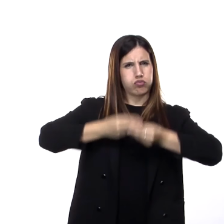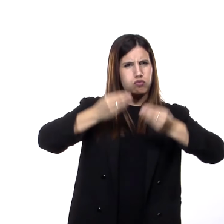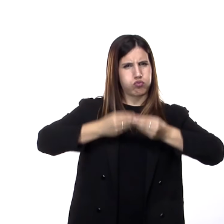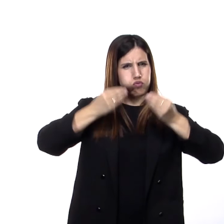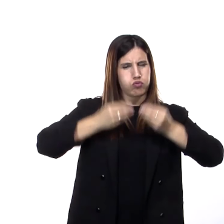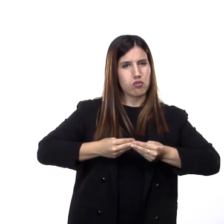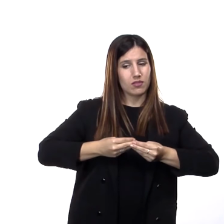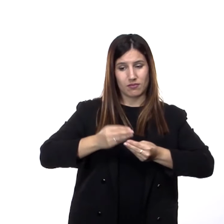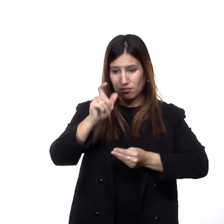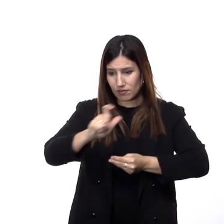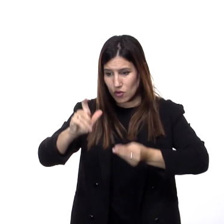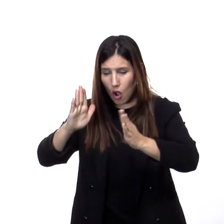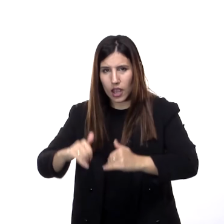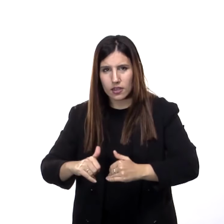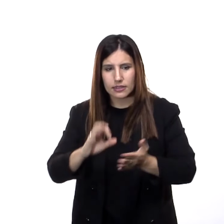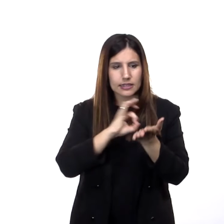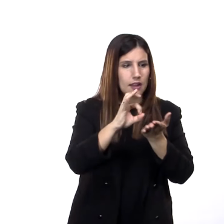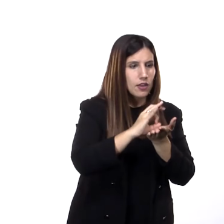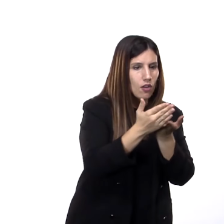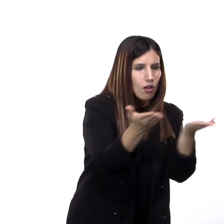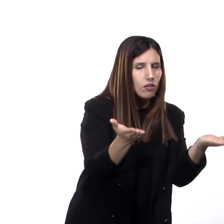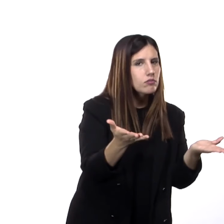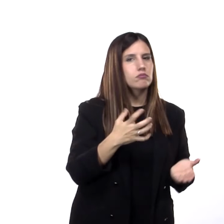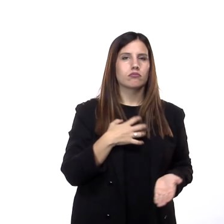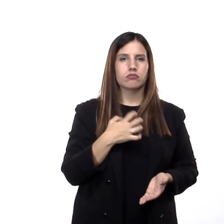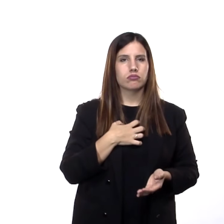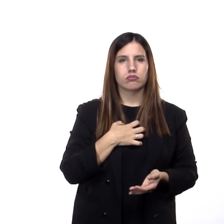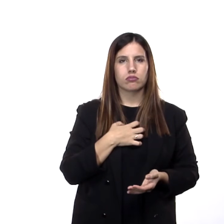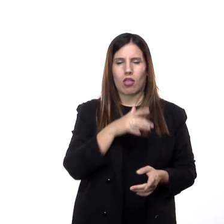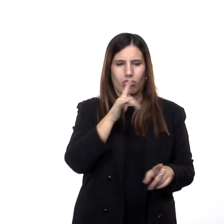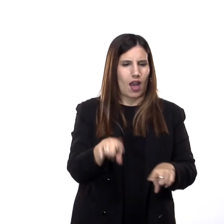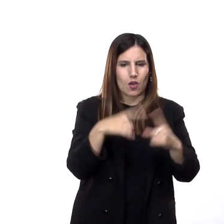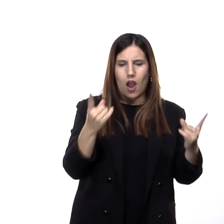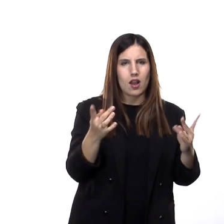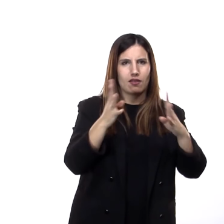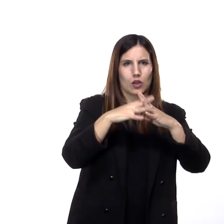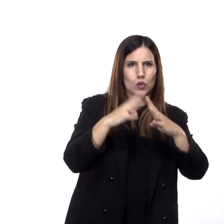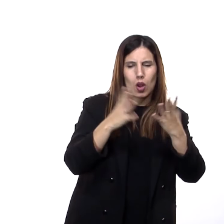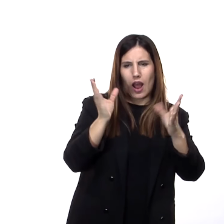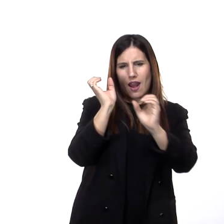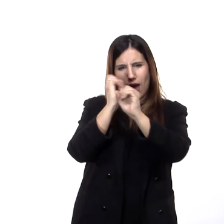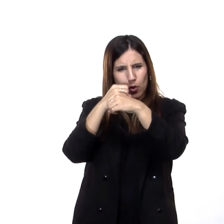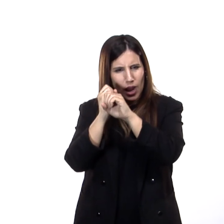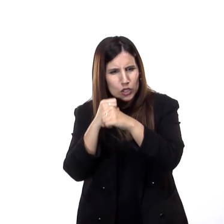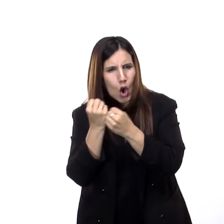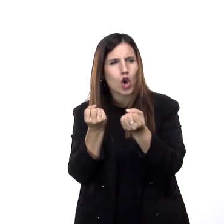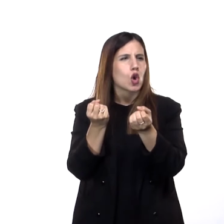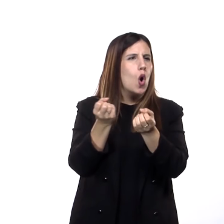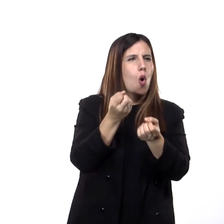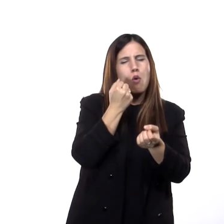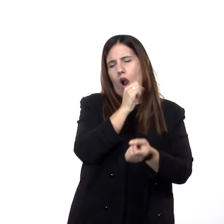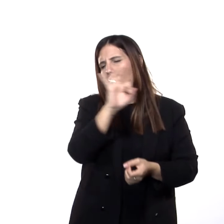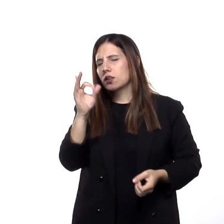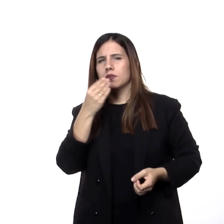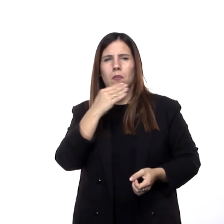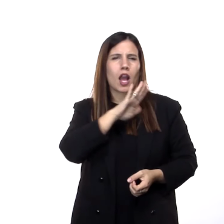prácticamente no podemos prestar esos servicios por mucho que tengamos laboratorios con equipos si me es sneijder a bb